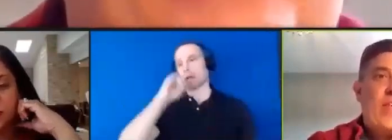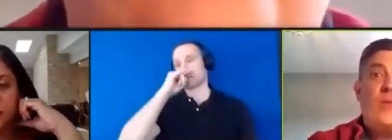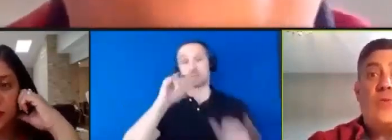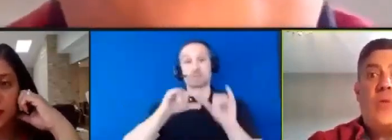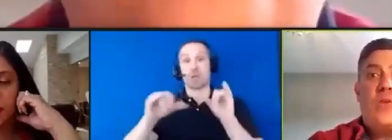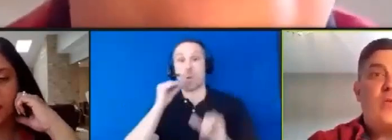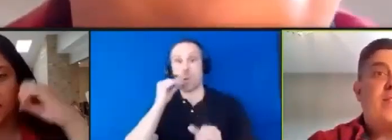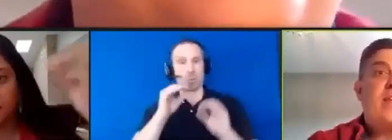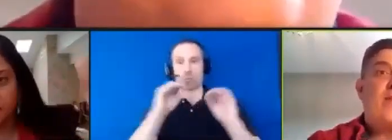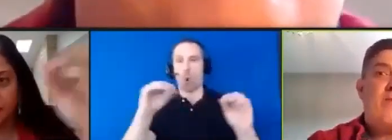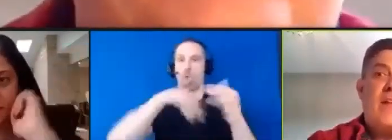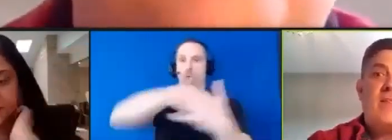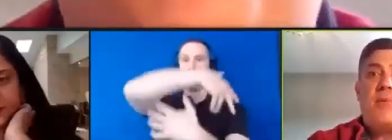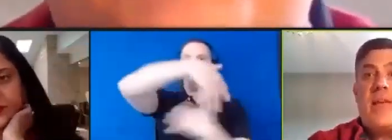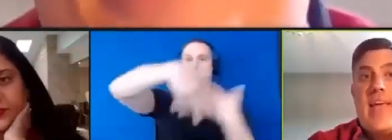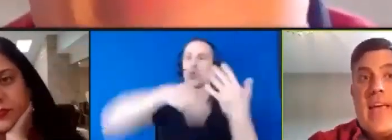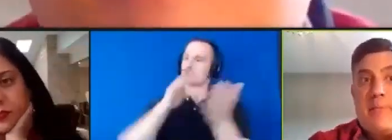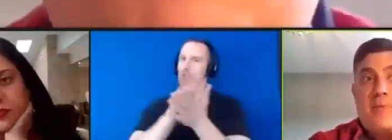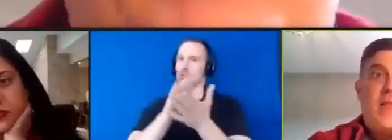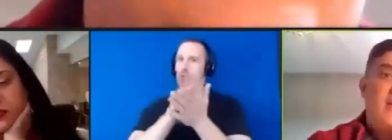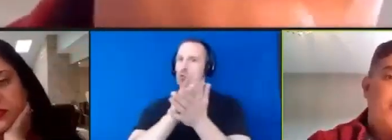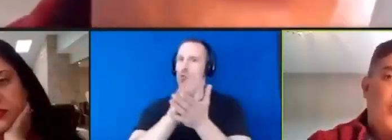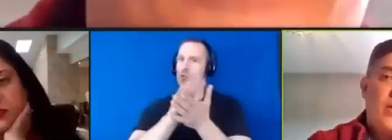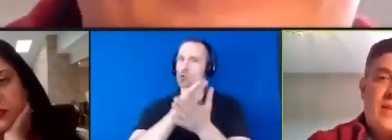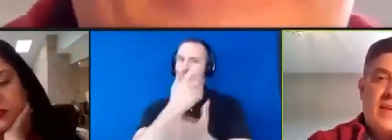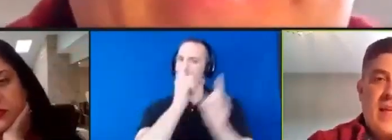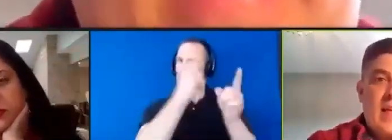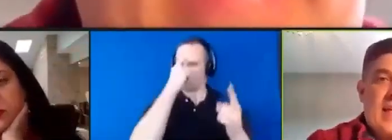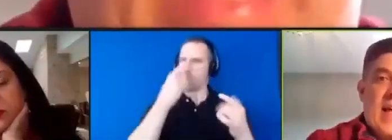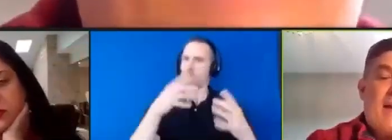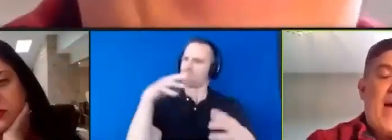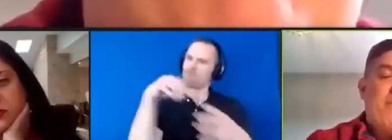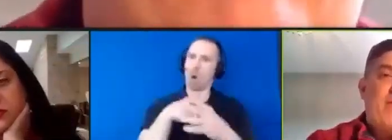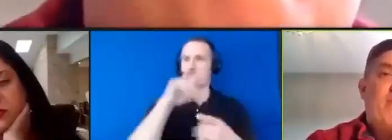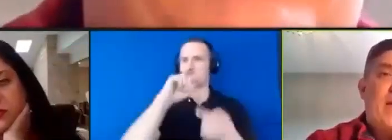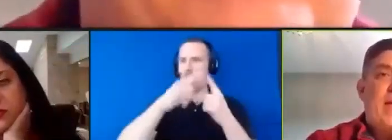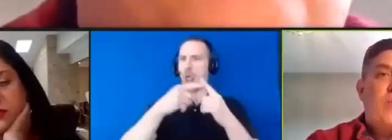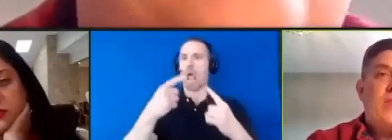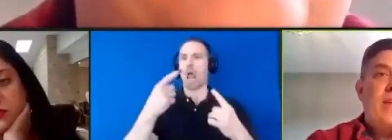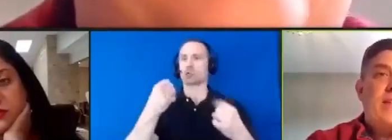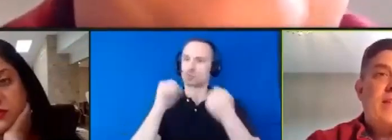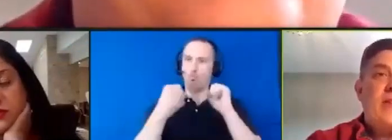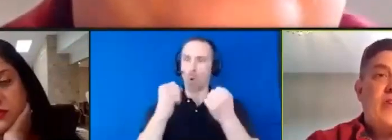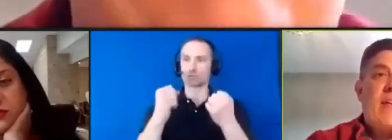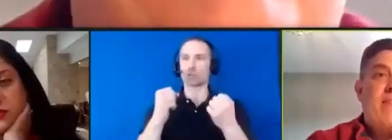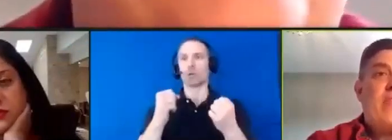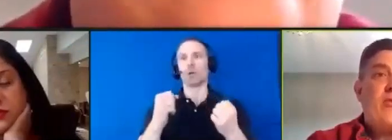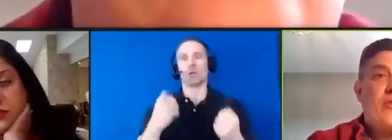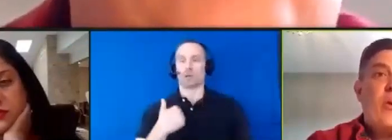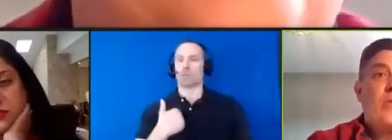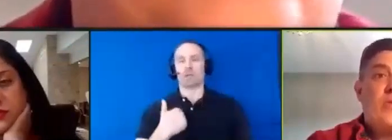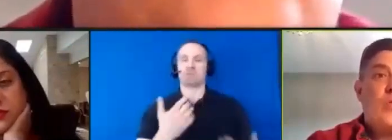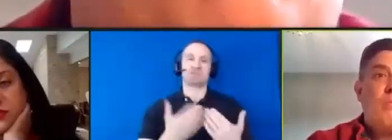que hay más daño que el que los niños no tengan el ambiente social o el aprendizaje cuando mis hijos